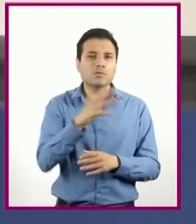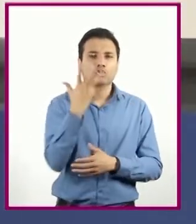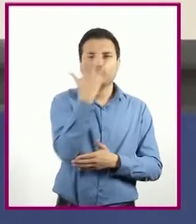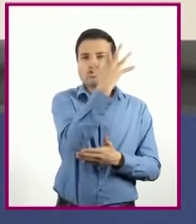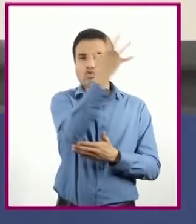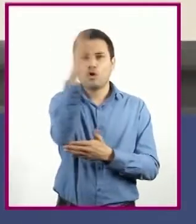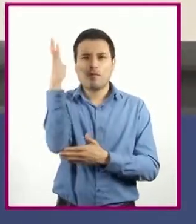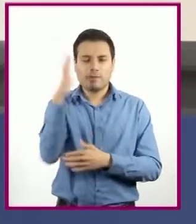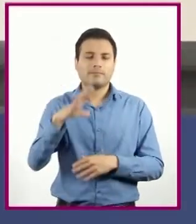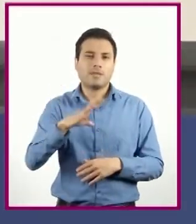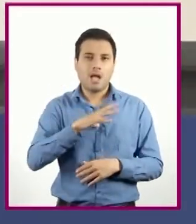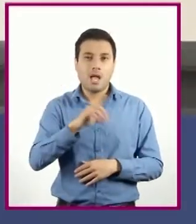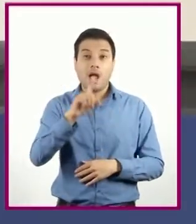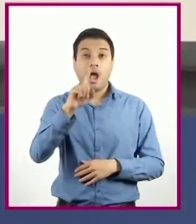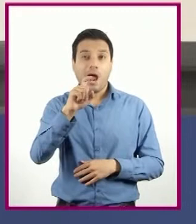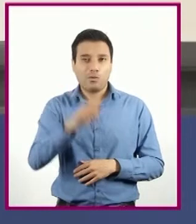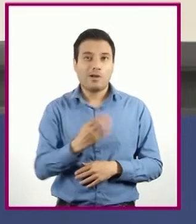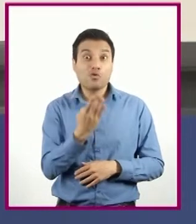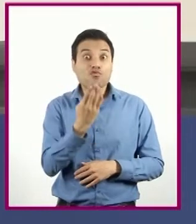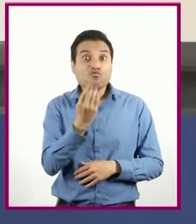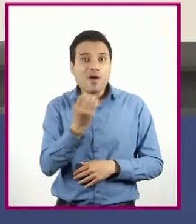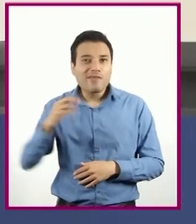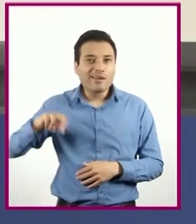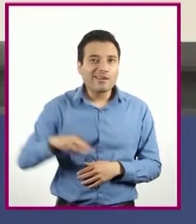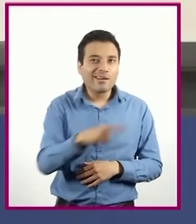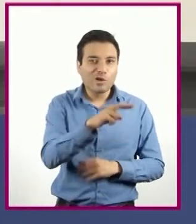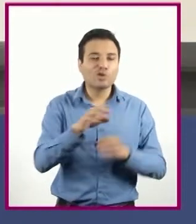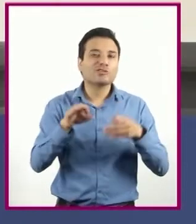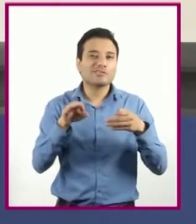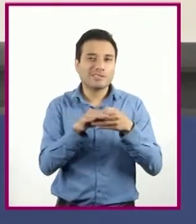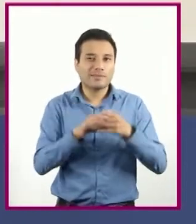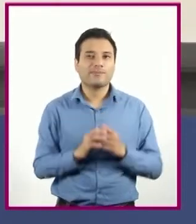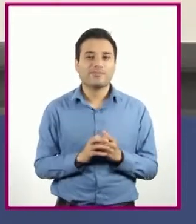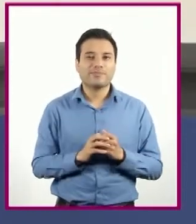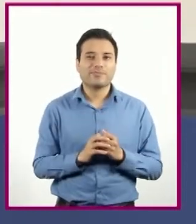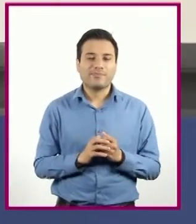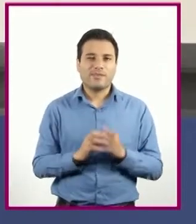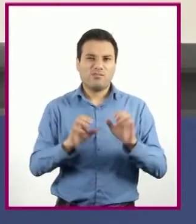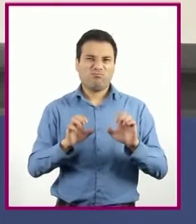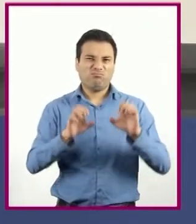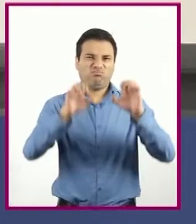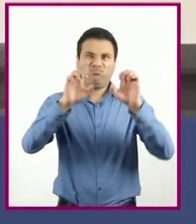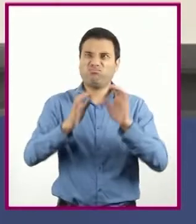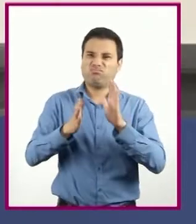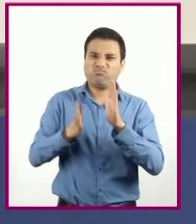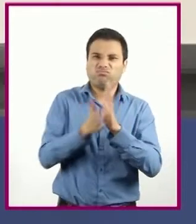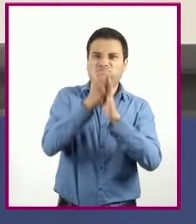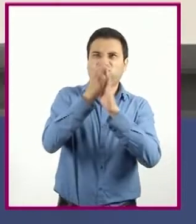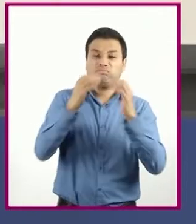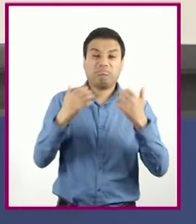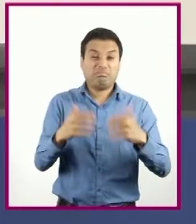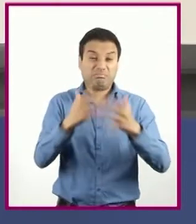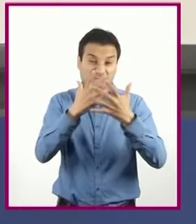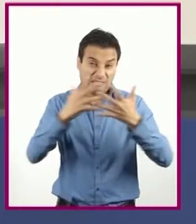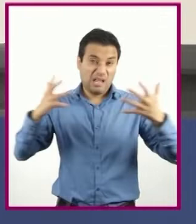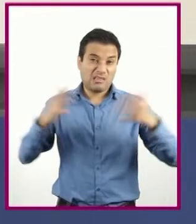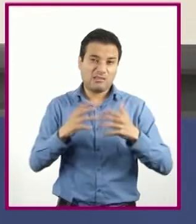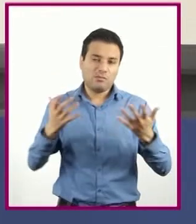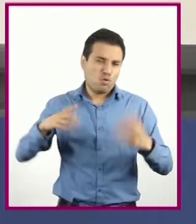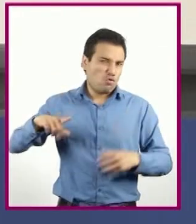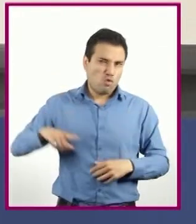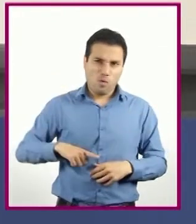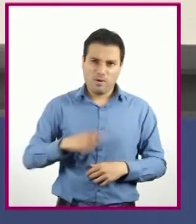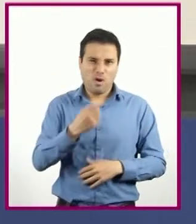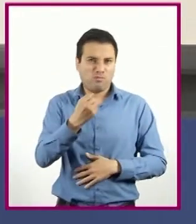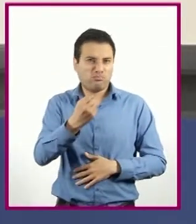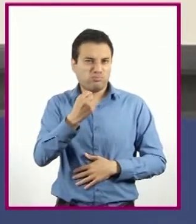rodeada de agua por 9 arroyos. Sus edificios fueron símbolo de poderío de sus gobernantes y fueron